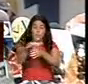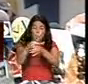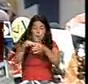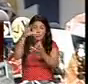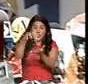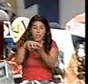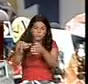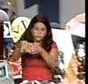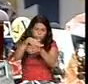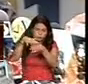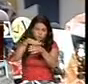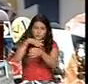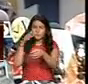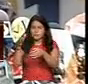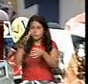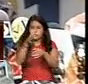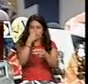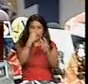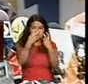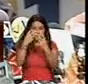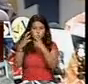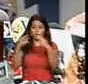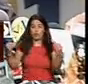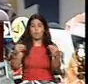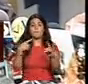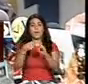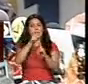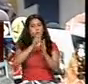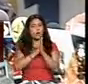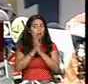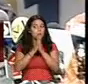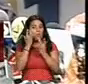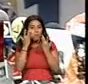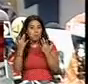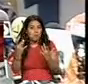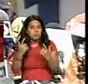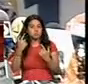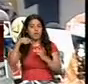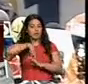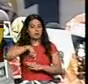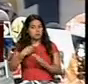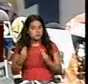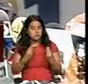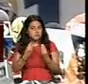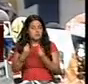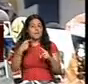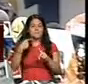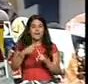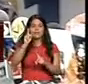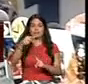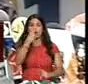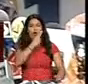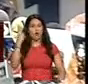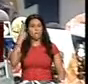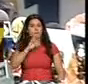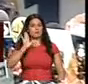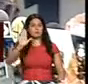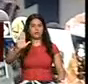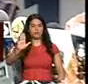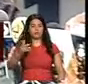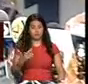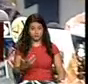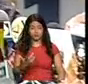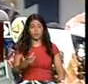Se generó una expectativa muy importante y además un compromiso muy importante para los años